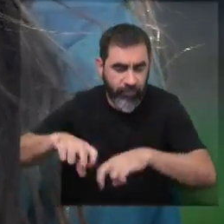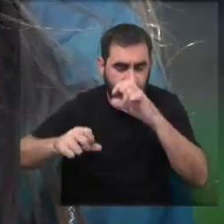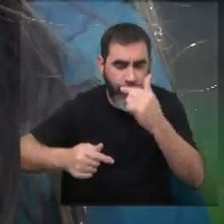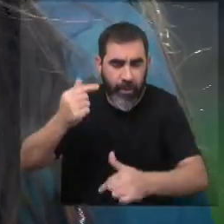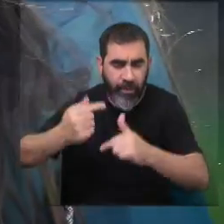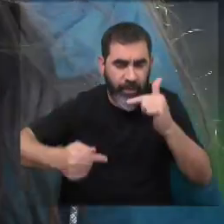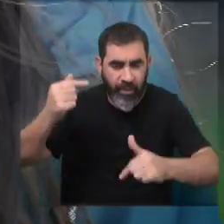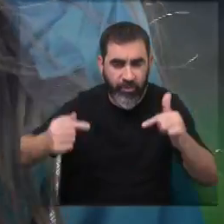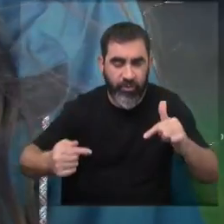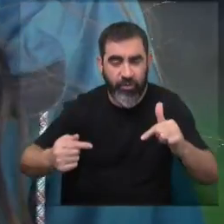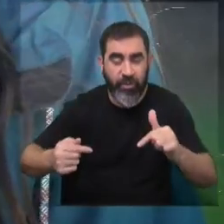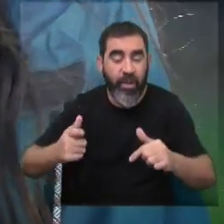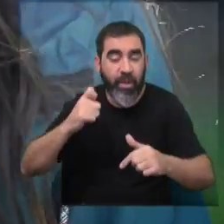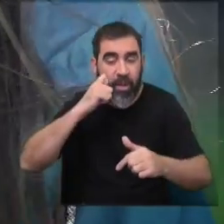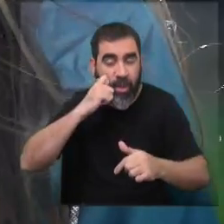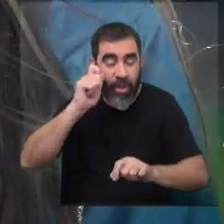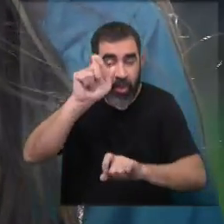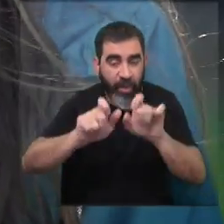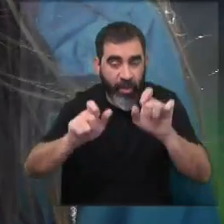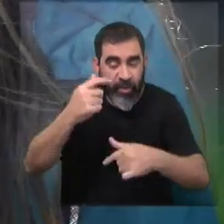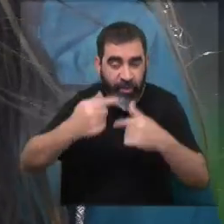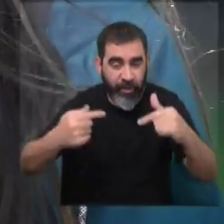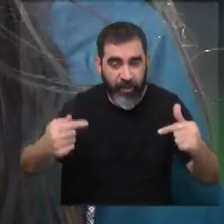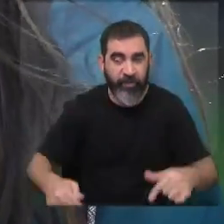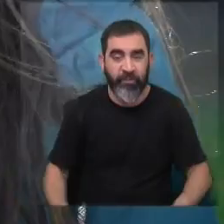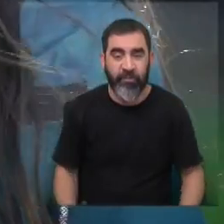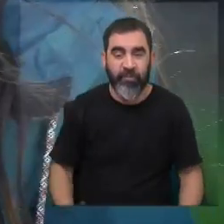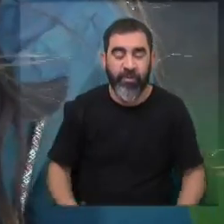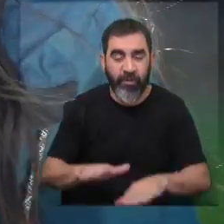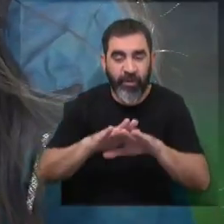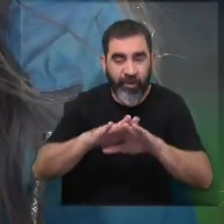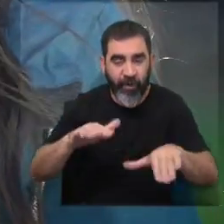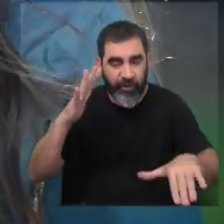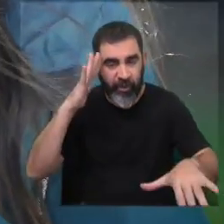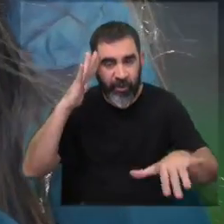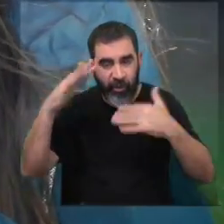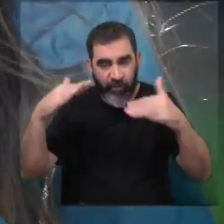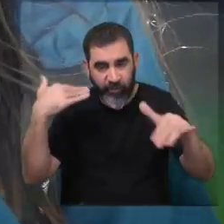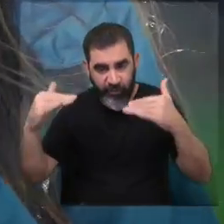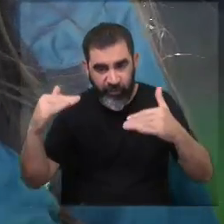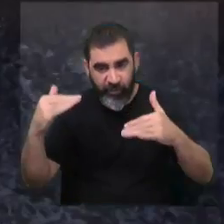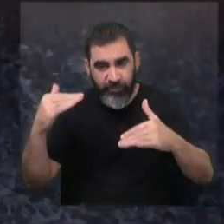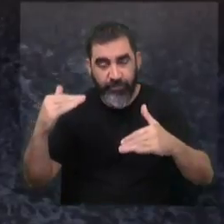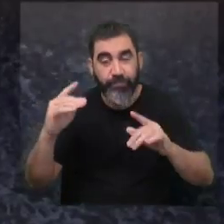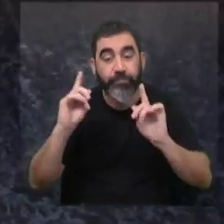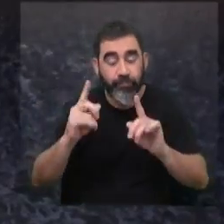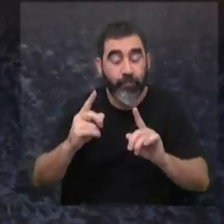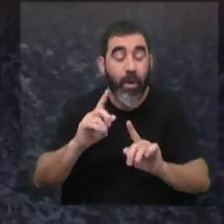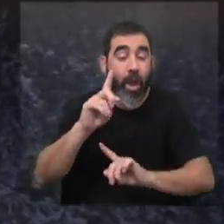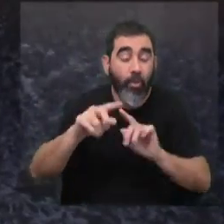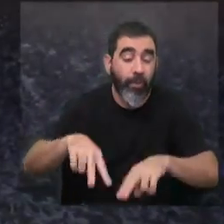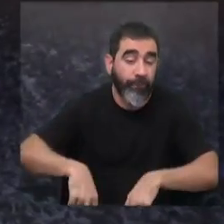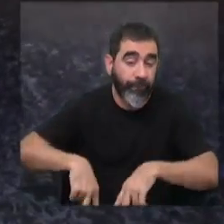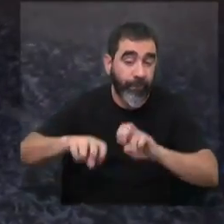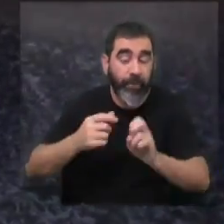distintas franjas etarias de la población uruguaya, en infancias, en adolescencias. También se estudió, por